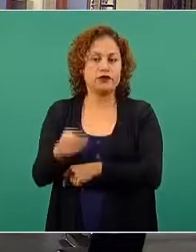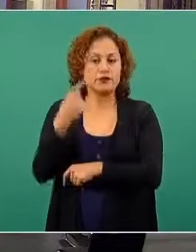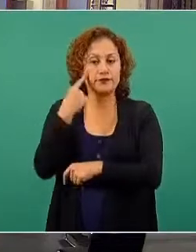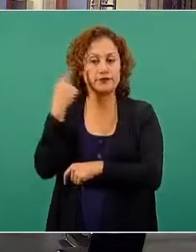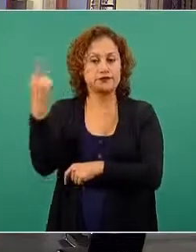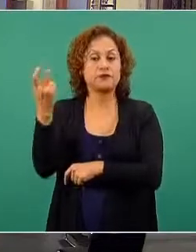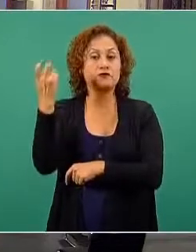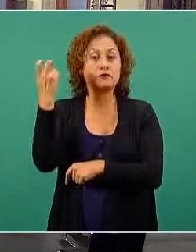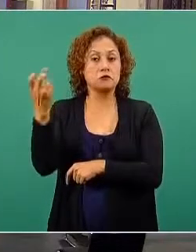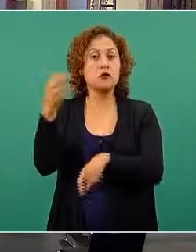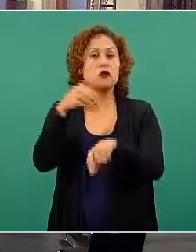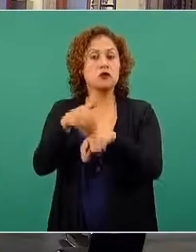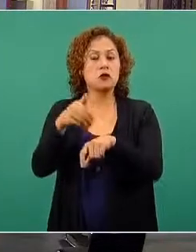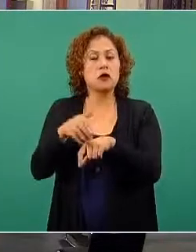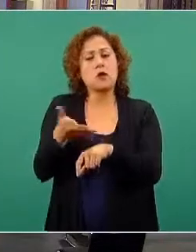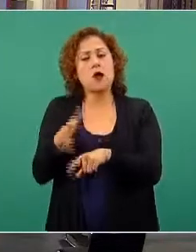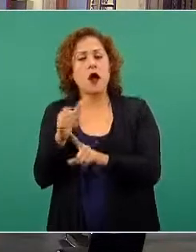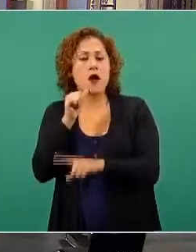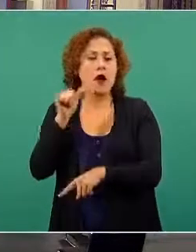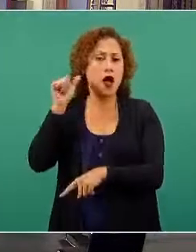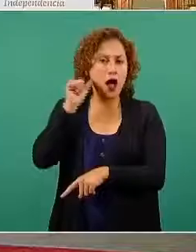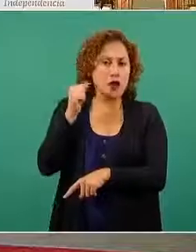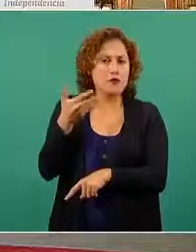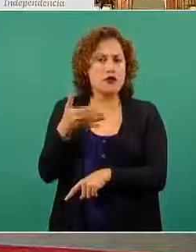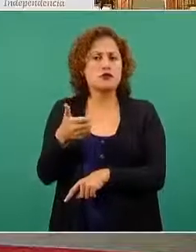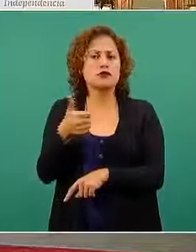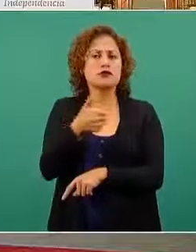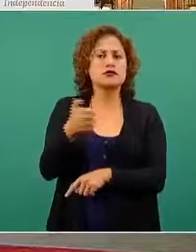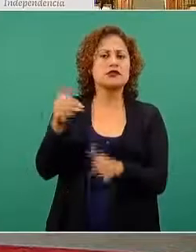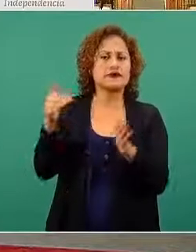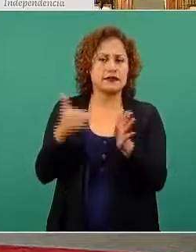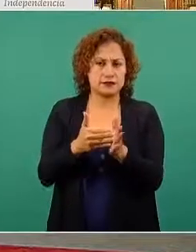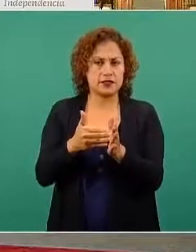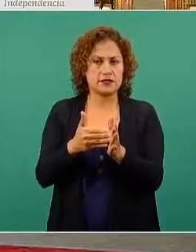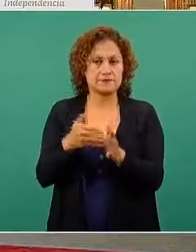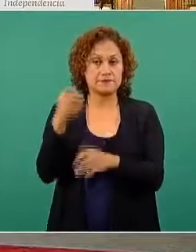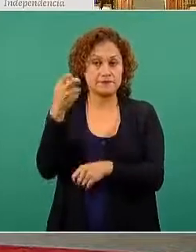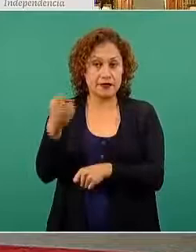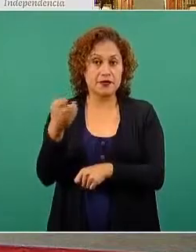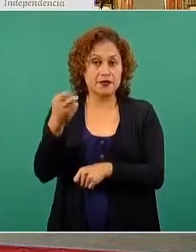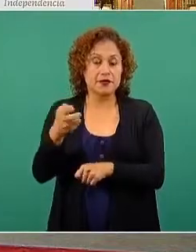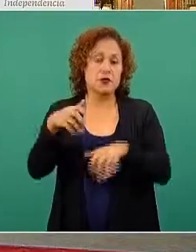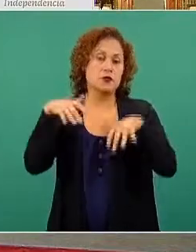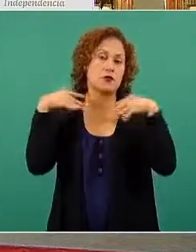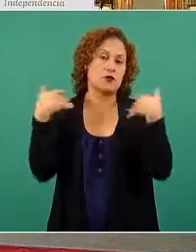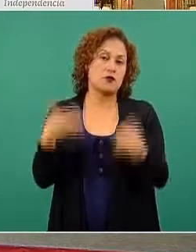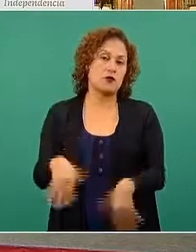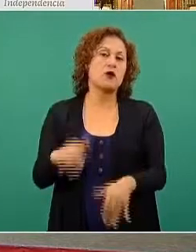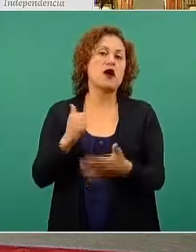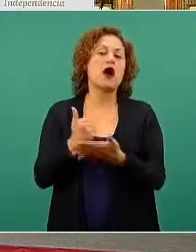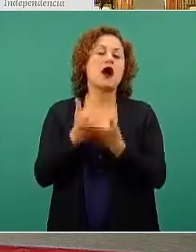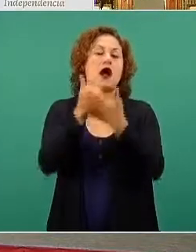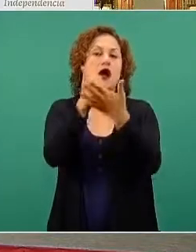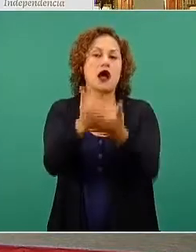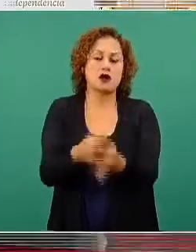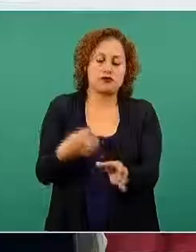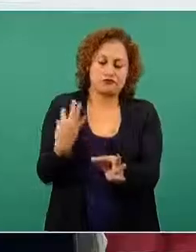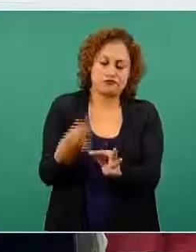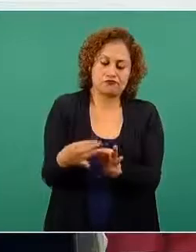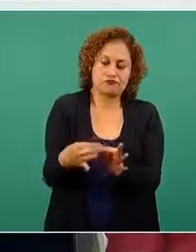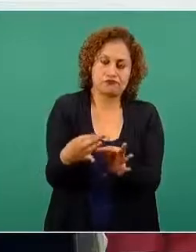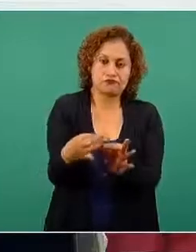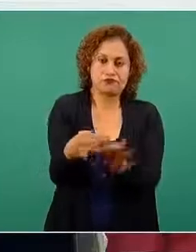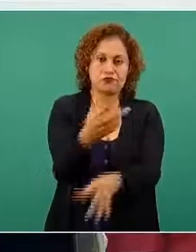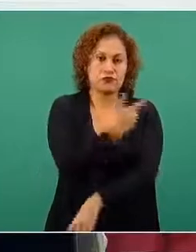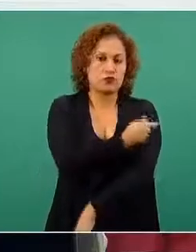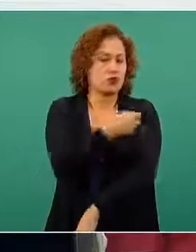589,712. Es una cifra semejante a la de ayer, alrededor de 600,000, que esto nos permite garantizar una eficiencia más rápida de la